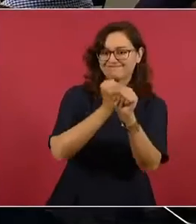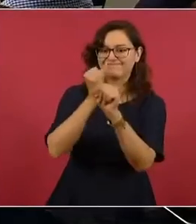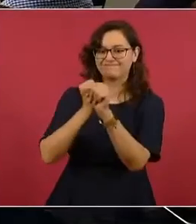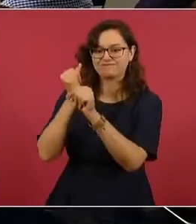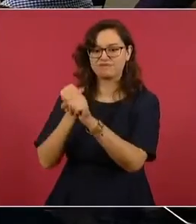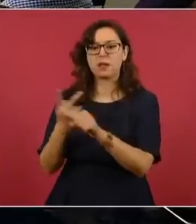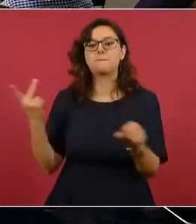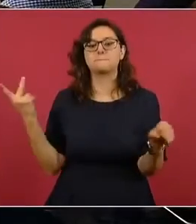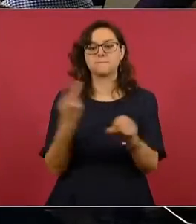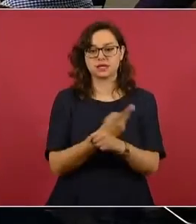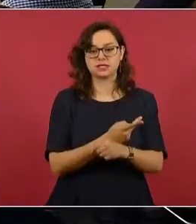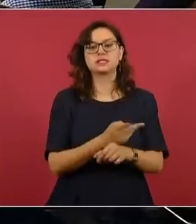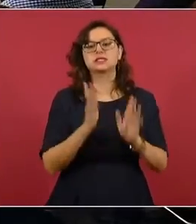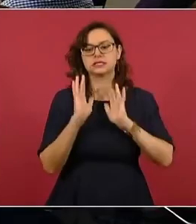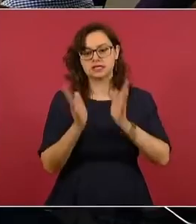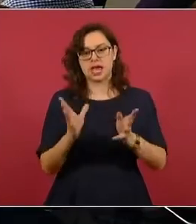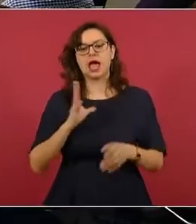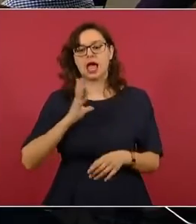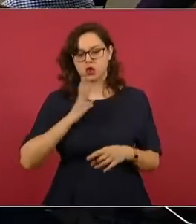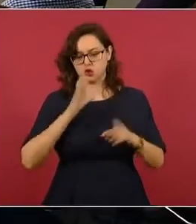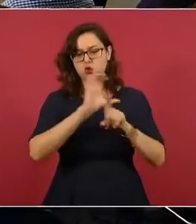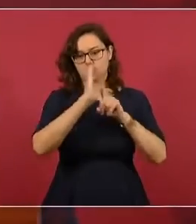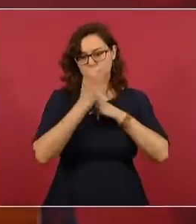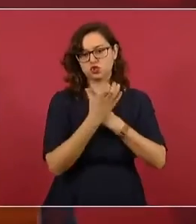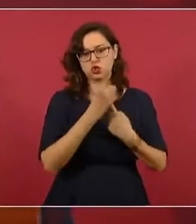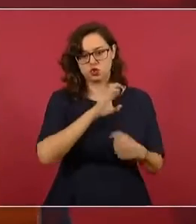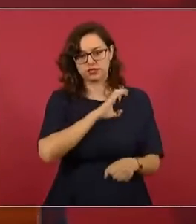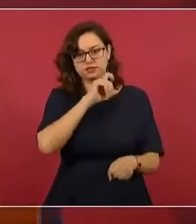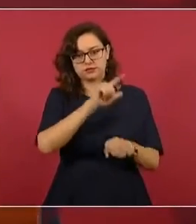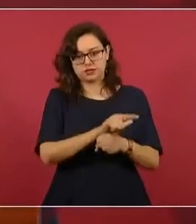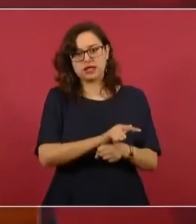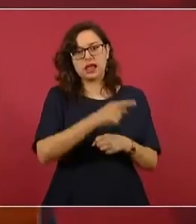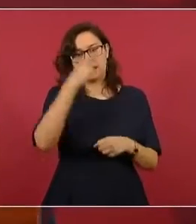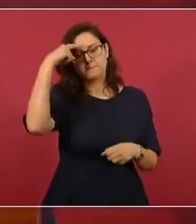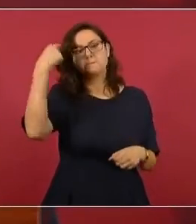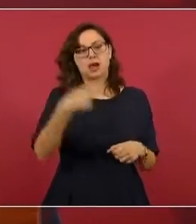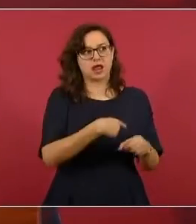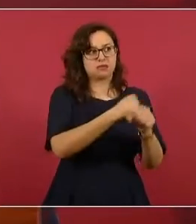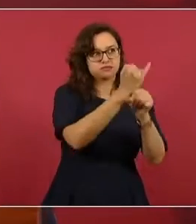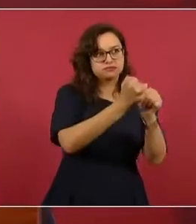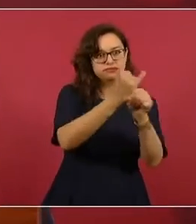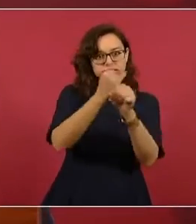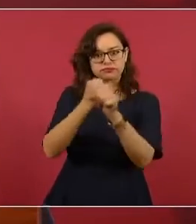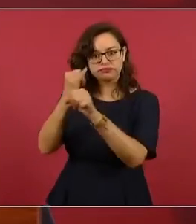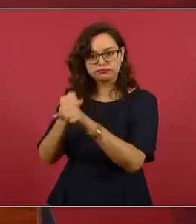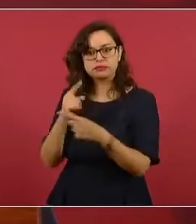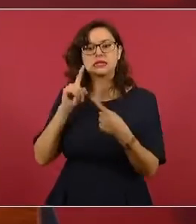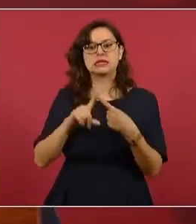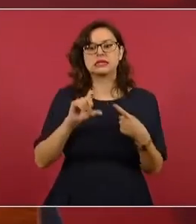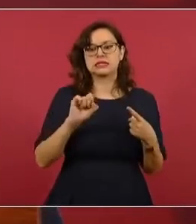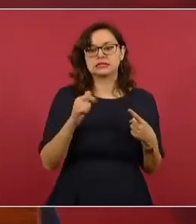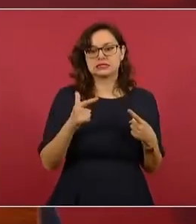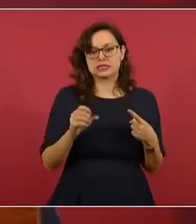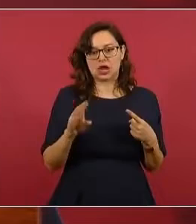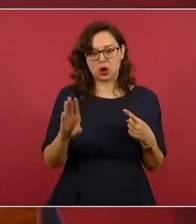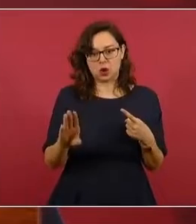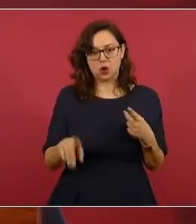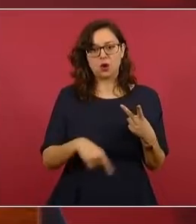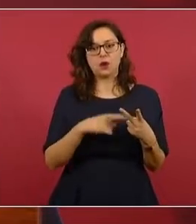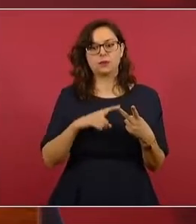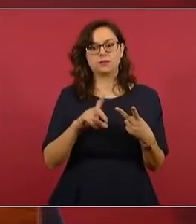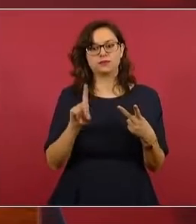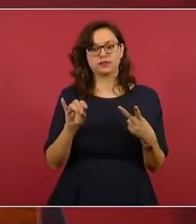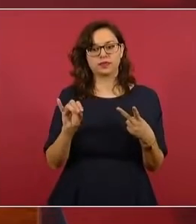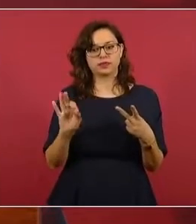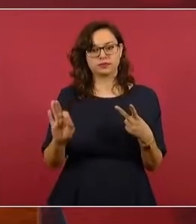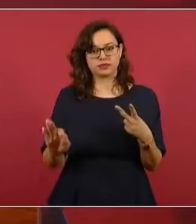los servidores públicos de varias dependencias, entre ellos Gobernación, también está el DIF